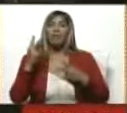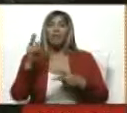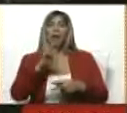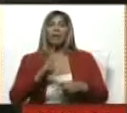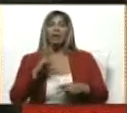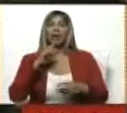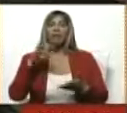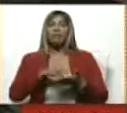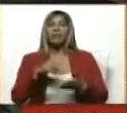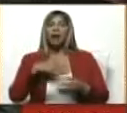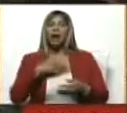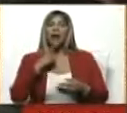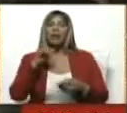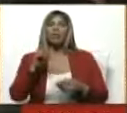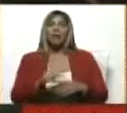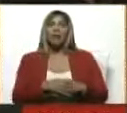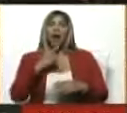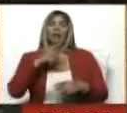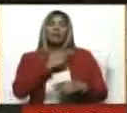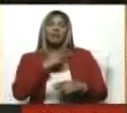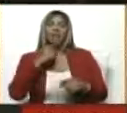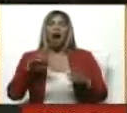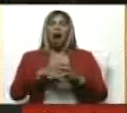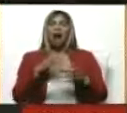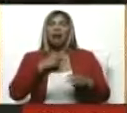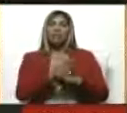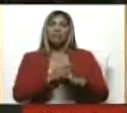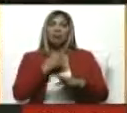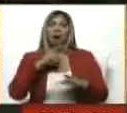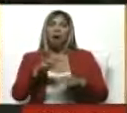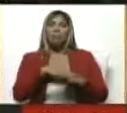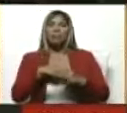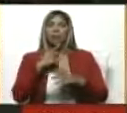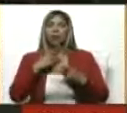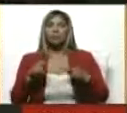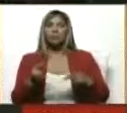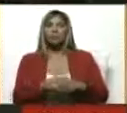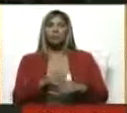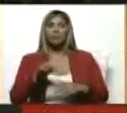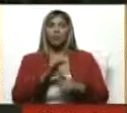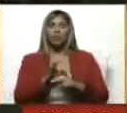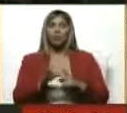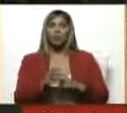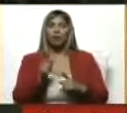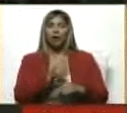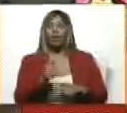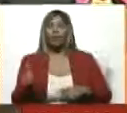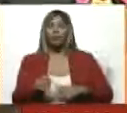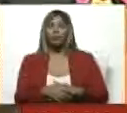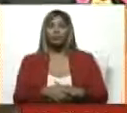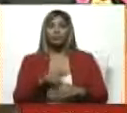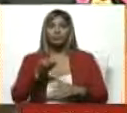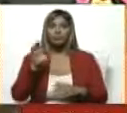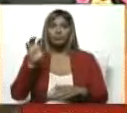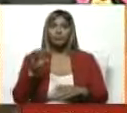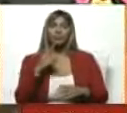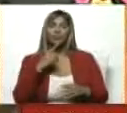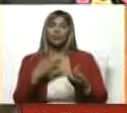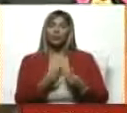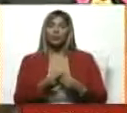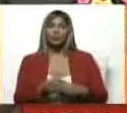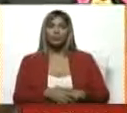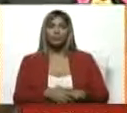Venezuela, mi patria querida, también a los jefes de gabinete del Ministerio del Poder Popular para la Cultura en cada uno de estos estados. Nos